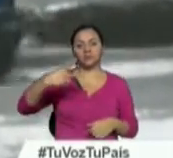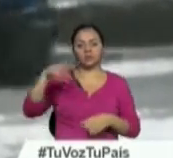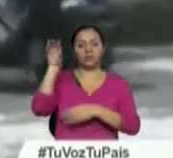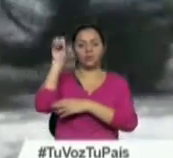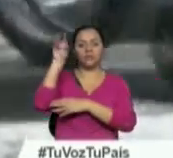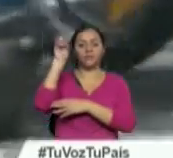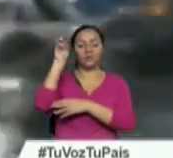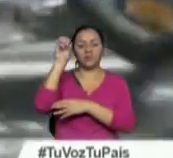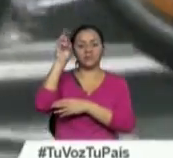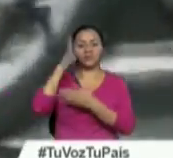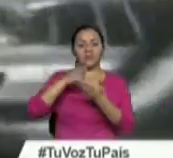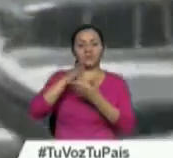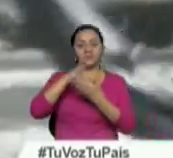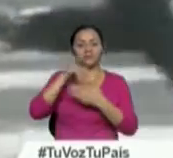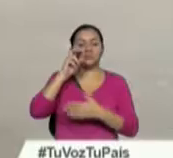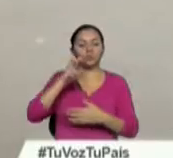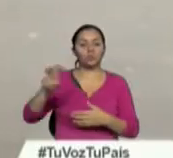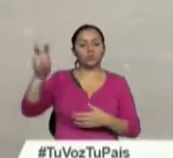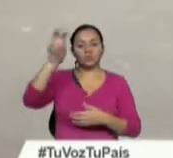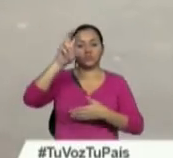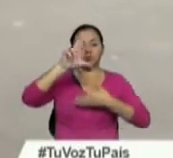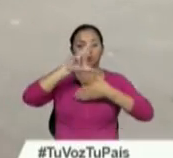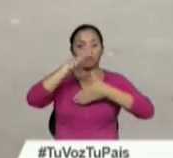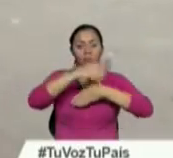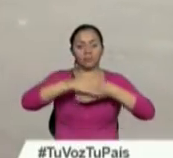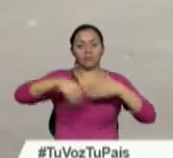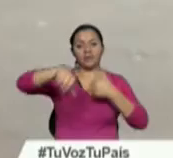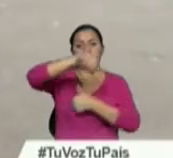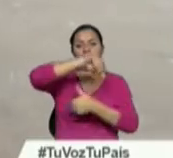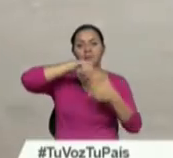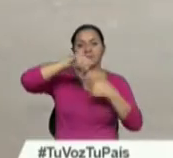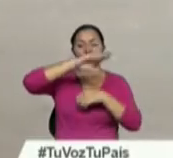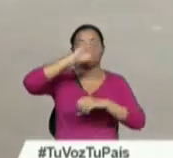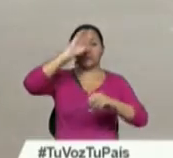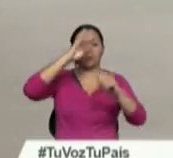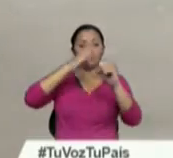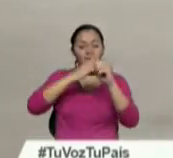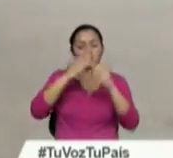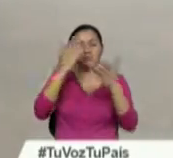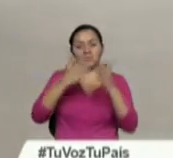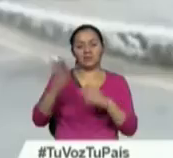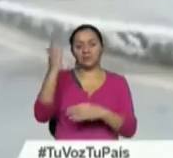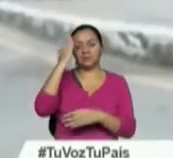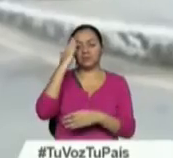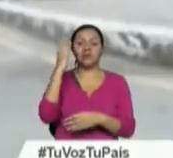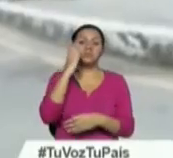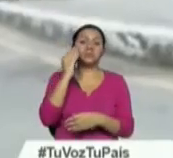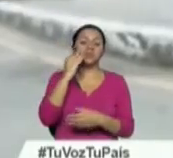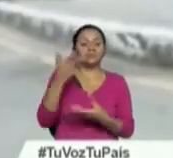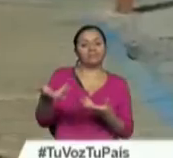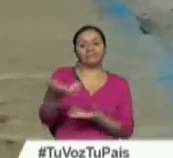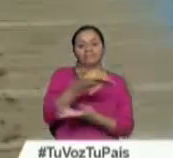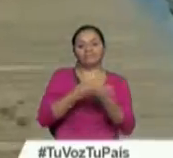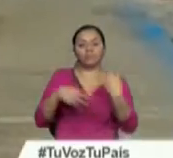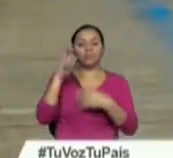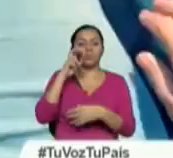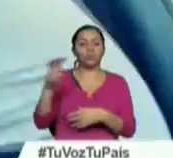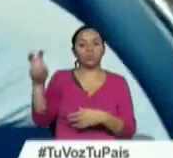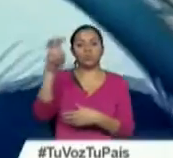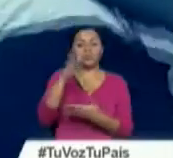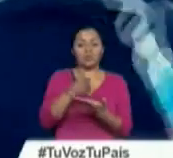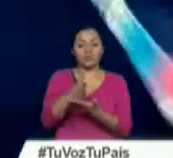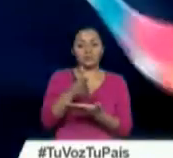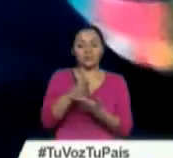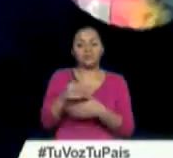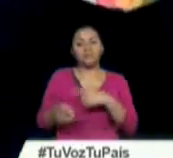accesible en América Latina y el Caribe. El propósito de esta jornada es conocer y compartir las experiencias sobre turismo accesible en la región